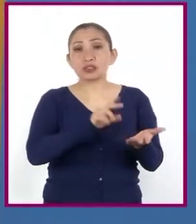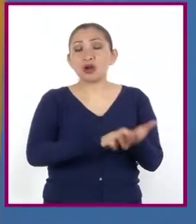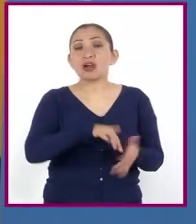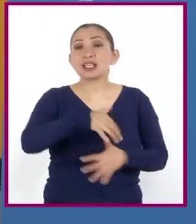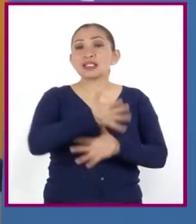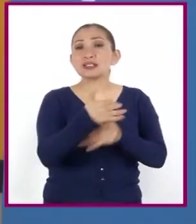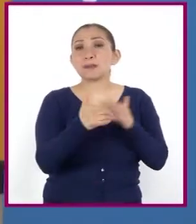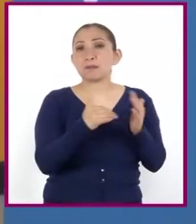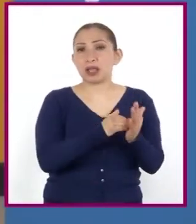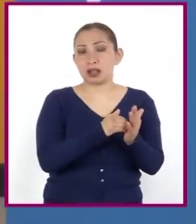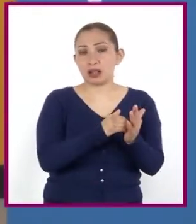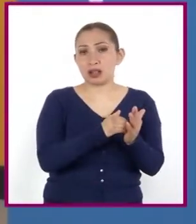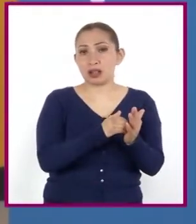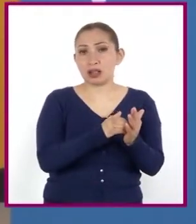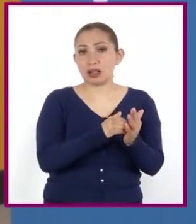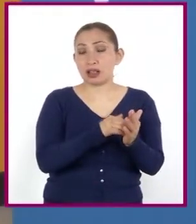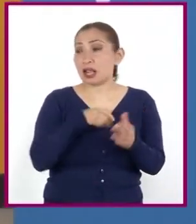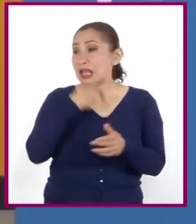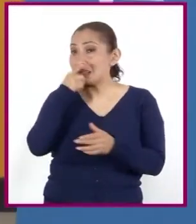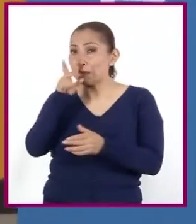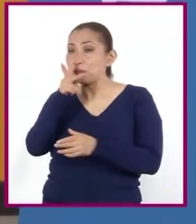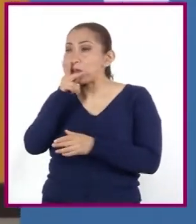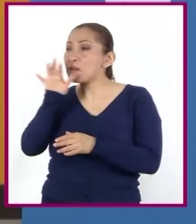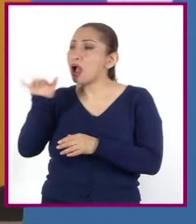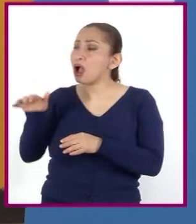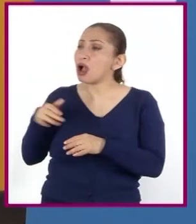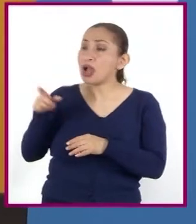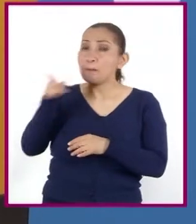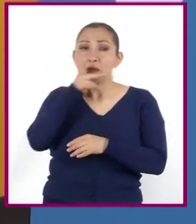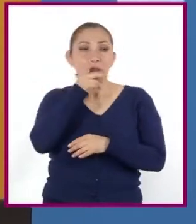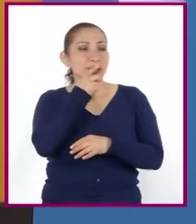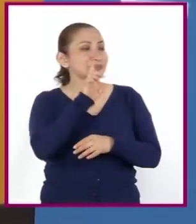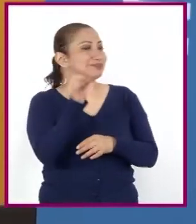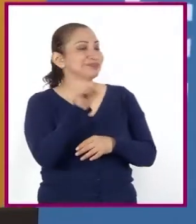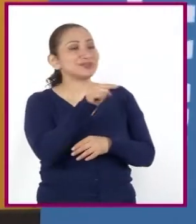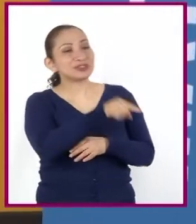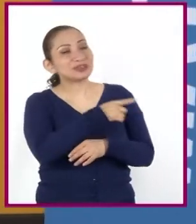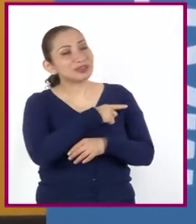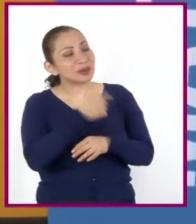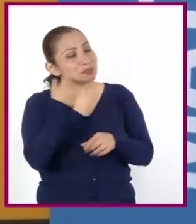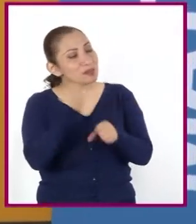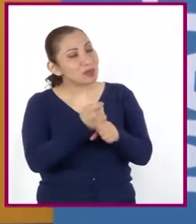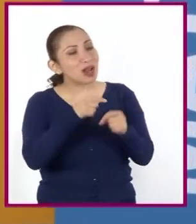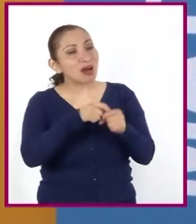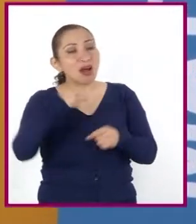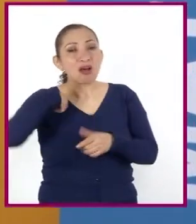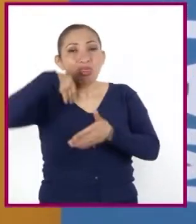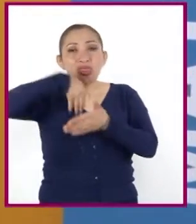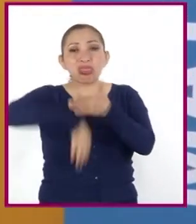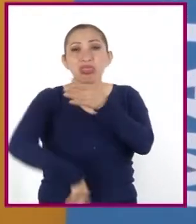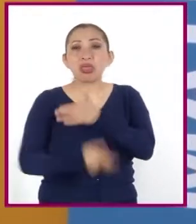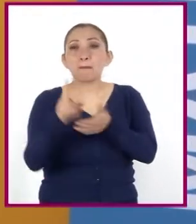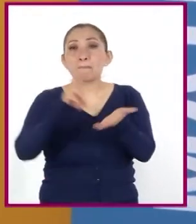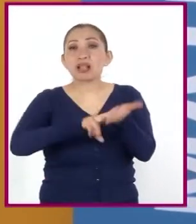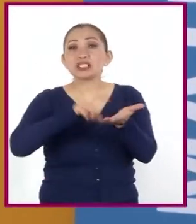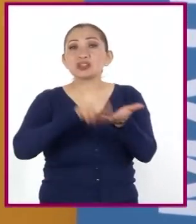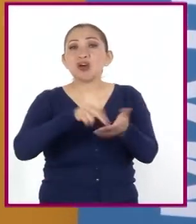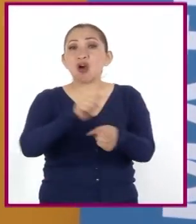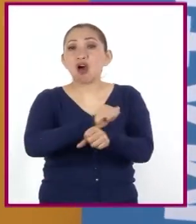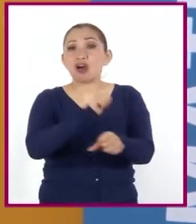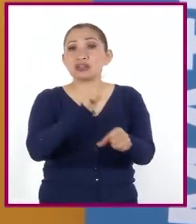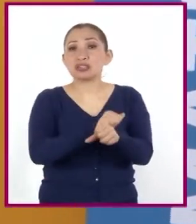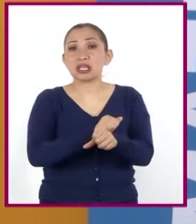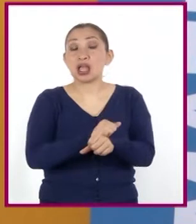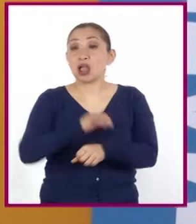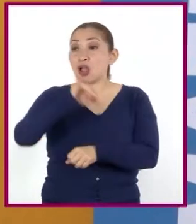pesos. Al contarle a su papá, este le dice que debió considerar la depreciación que tendrá el vehículo, lo que dejó